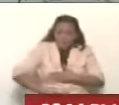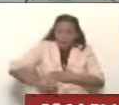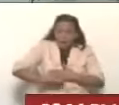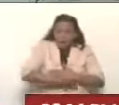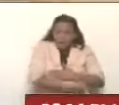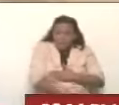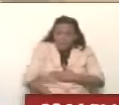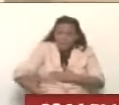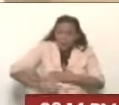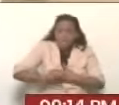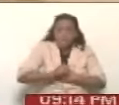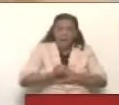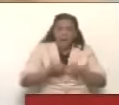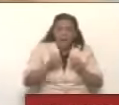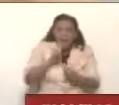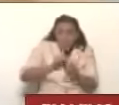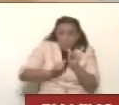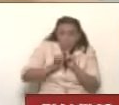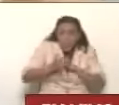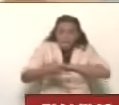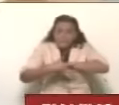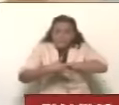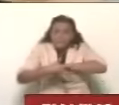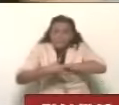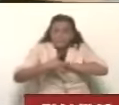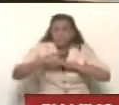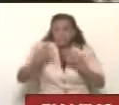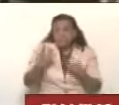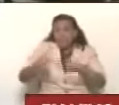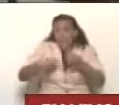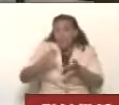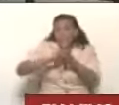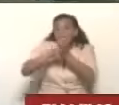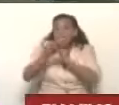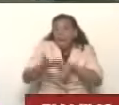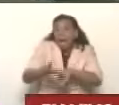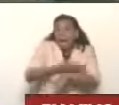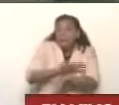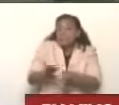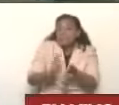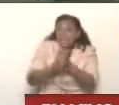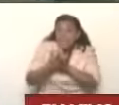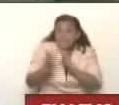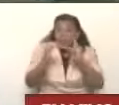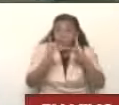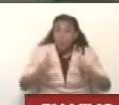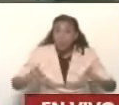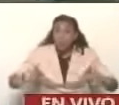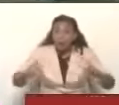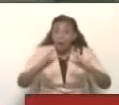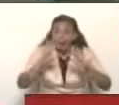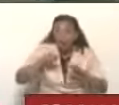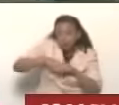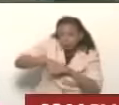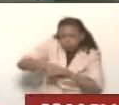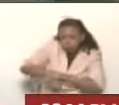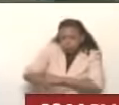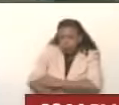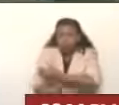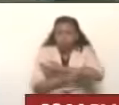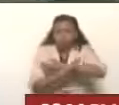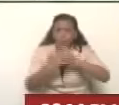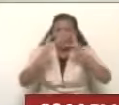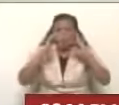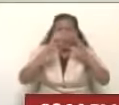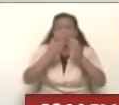es la parte sensible de dar a luz. Y para eso contamos con los quirófanos, con las áreas de recuperación, con ecógrafos,